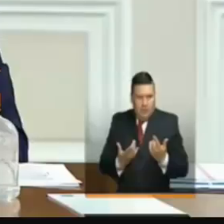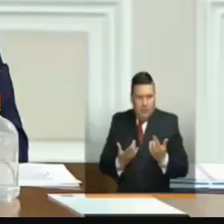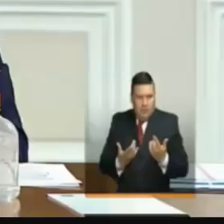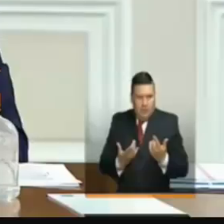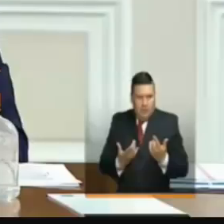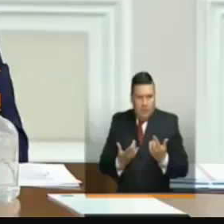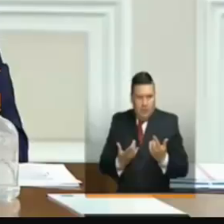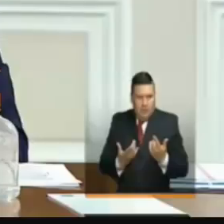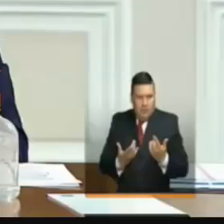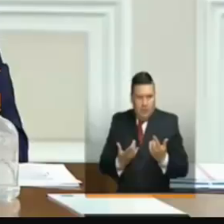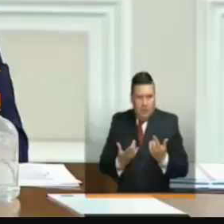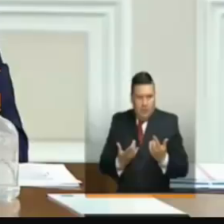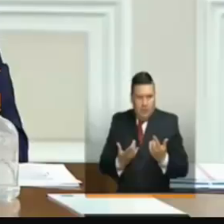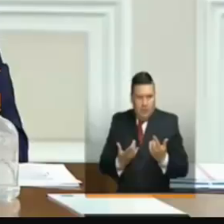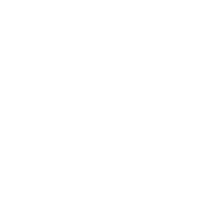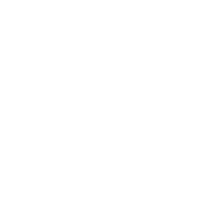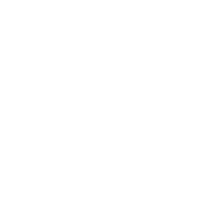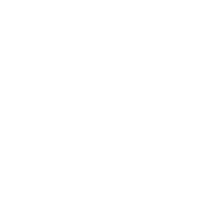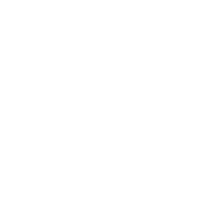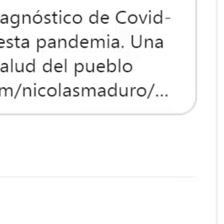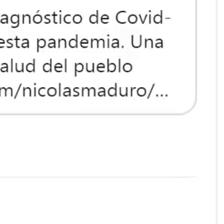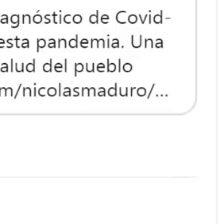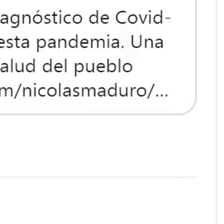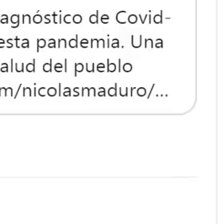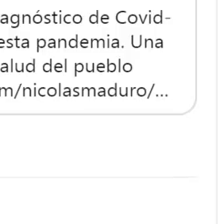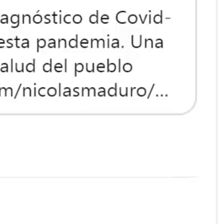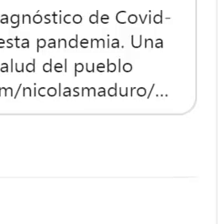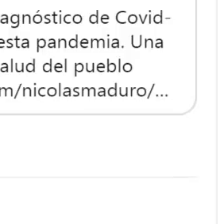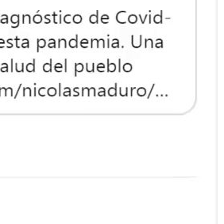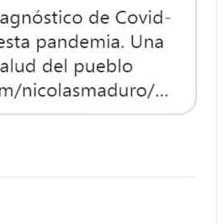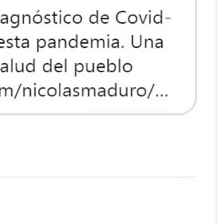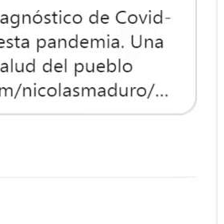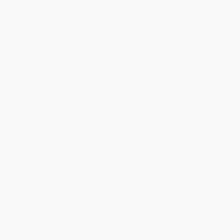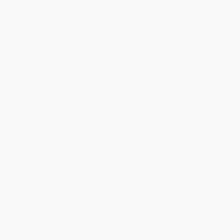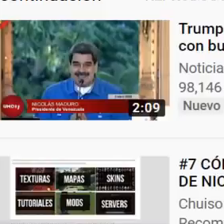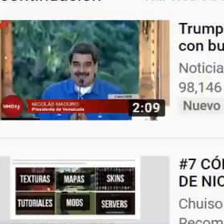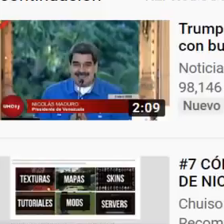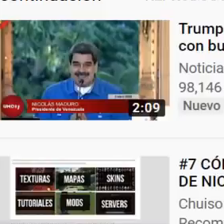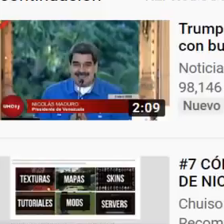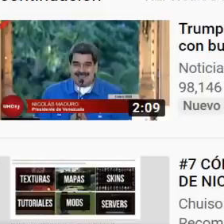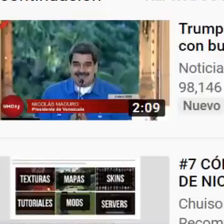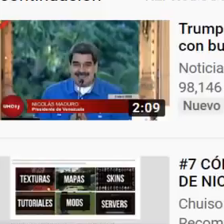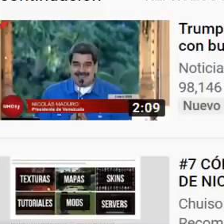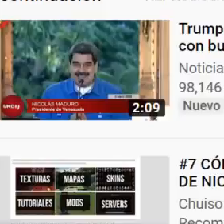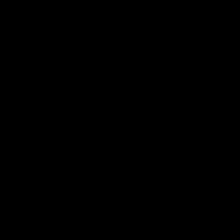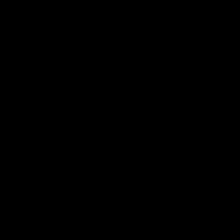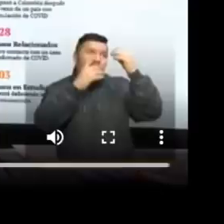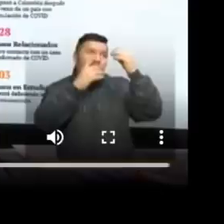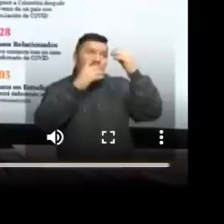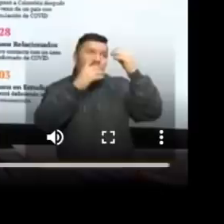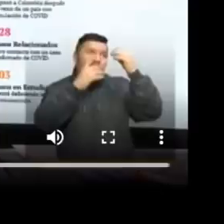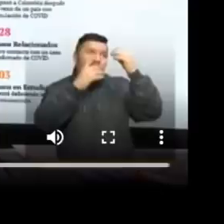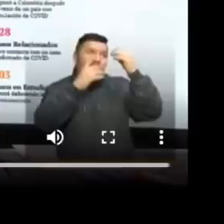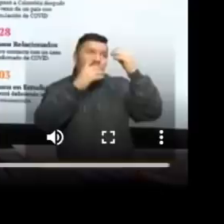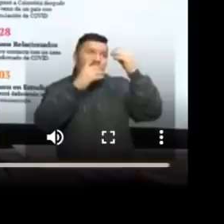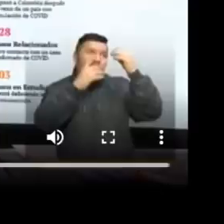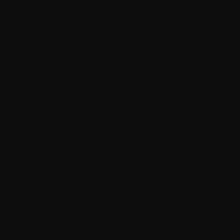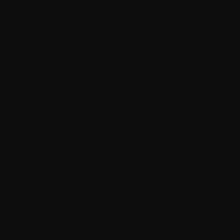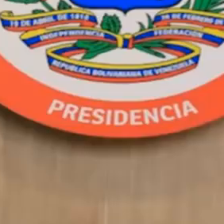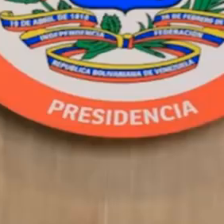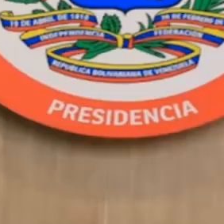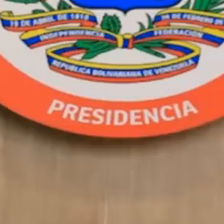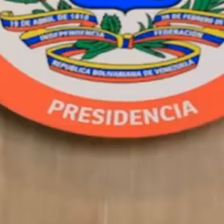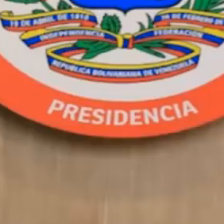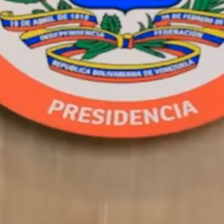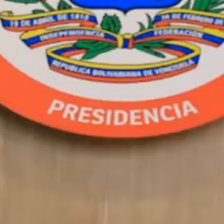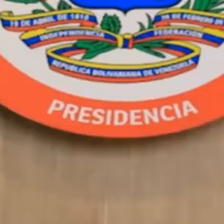plantearle a todos ustedes en este video. ¿Por qué creen ustedes que Iván Duque, el presidente